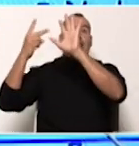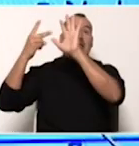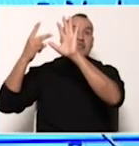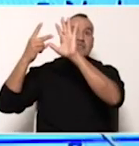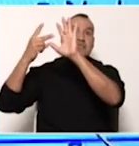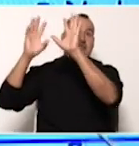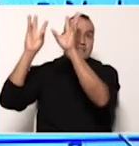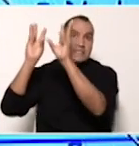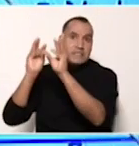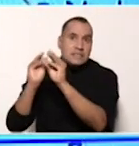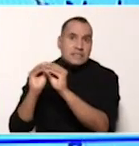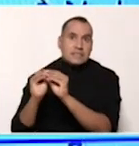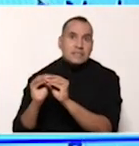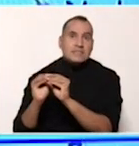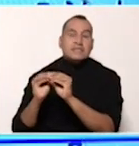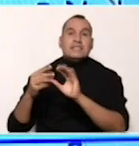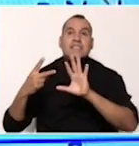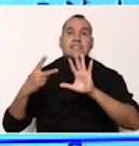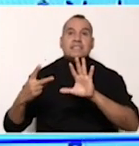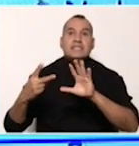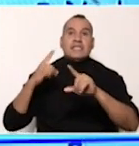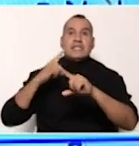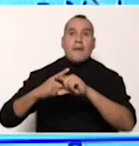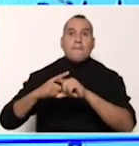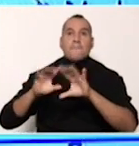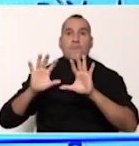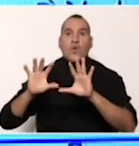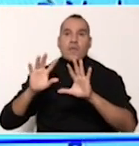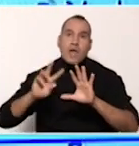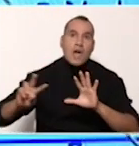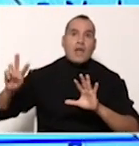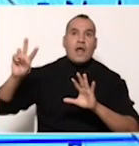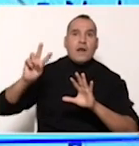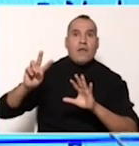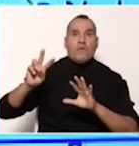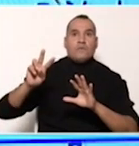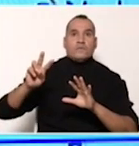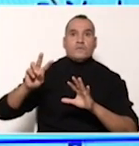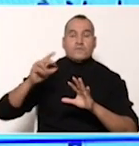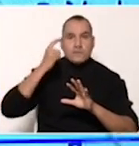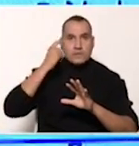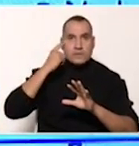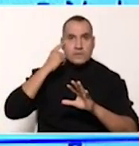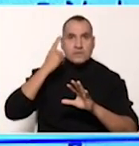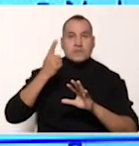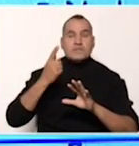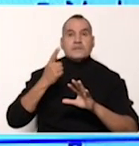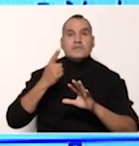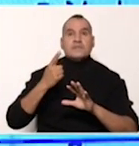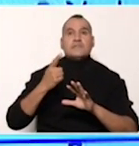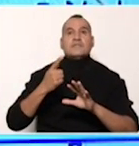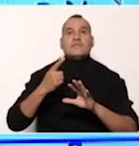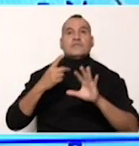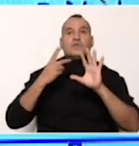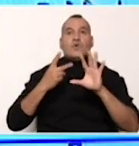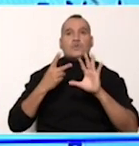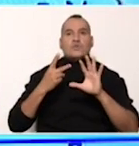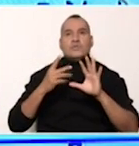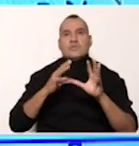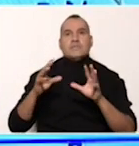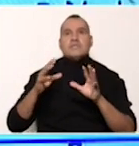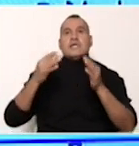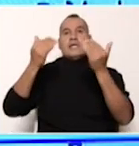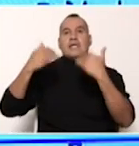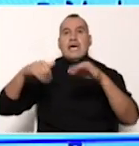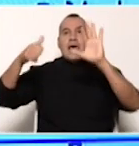centenas. 7 por 10 a la 2, que 10 a la 2 es 100, por 7 son los 700.